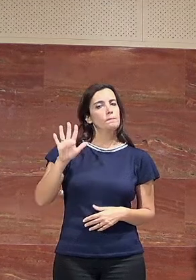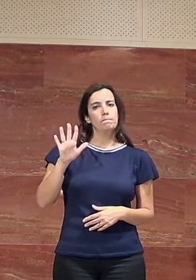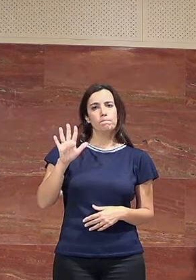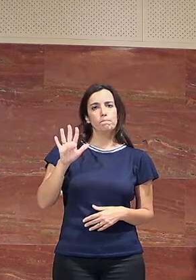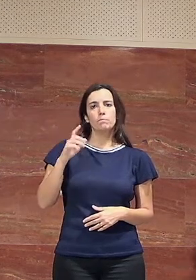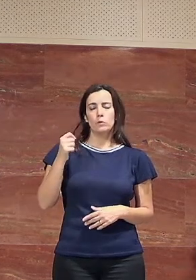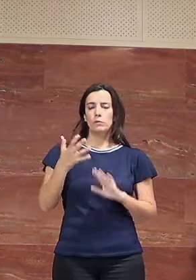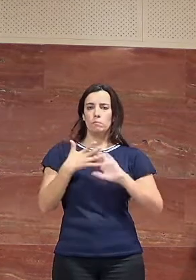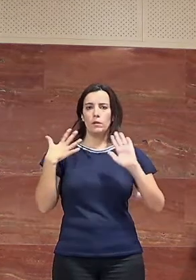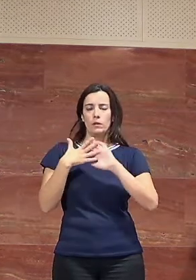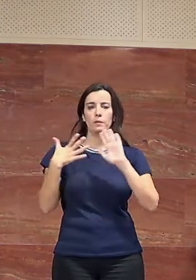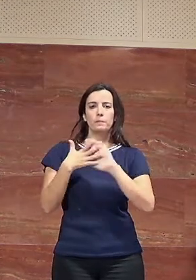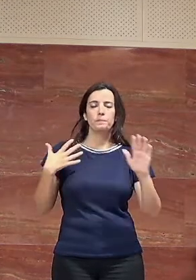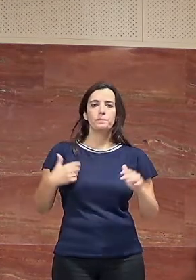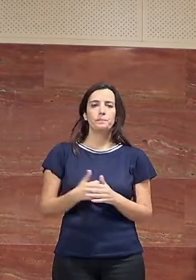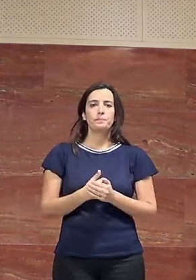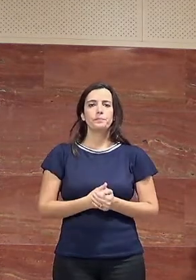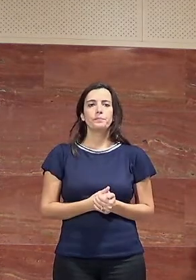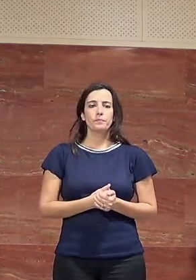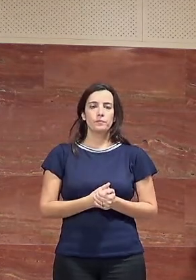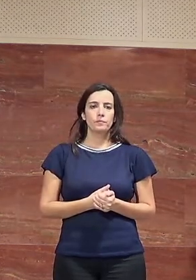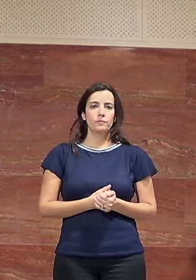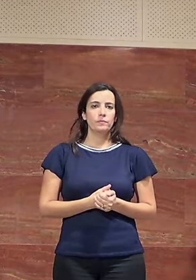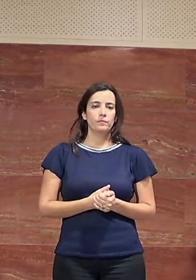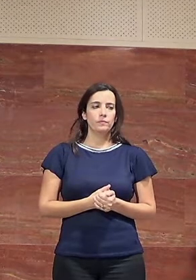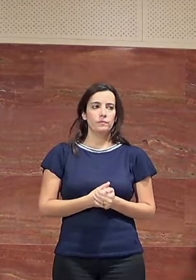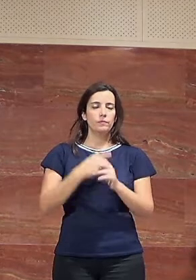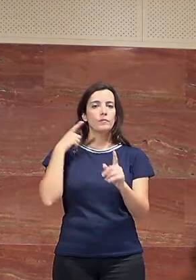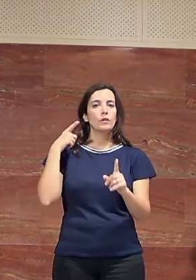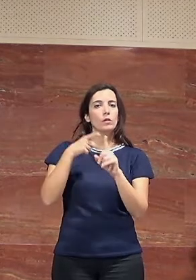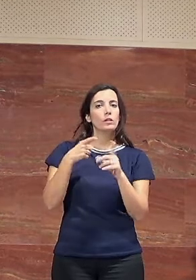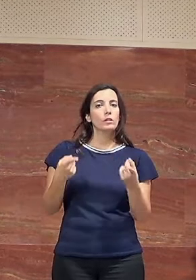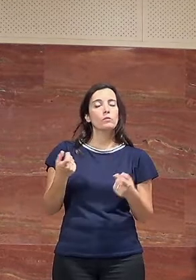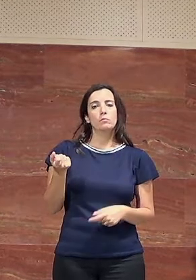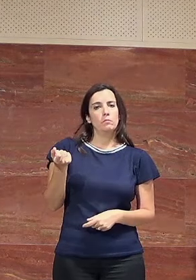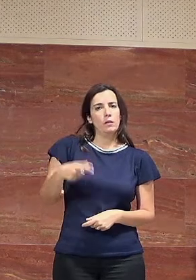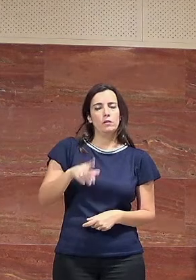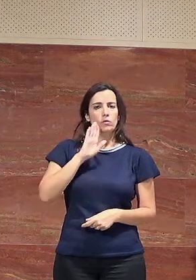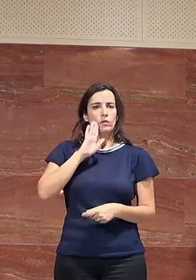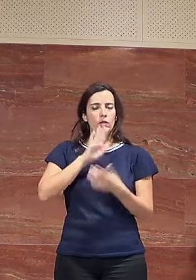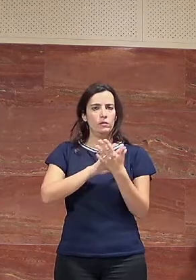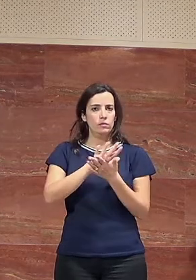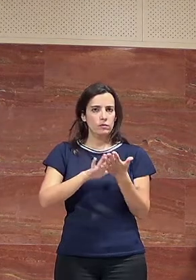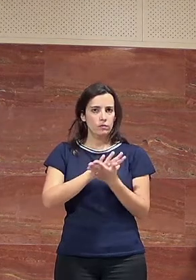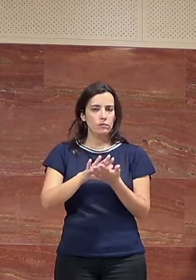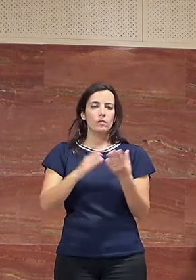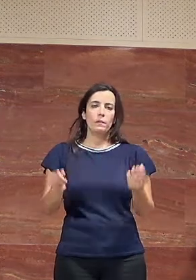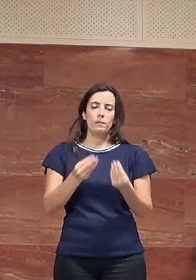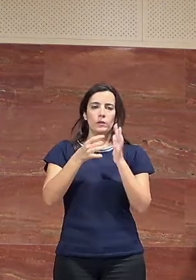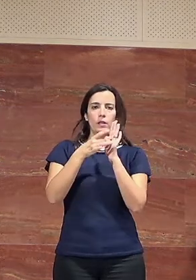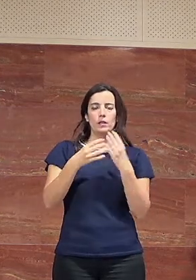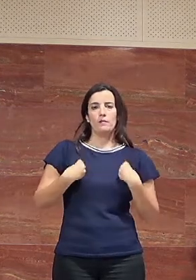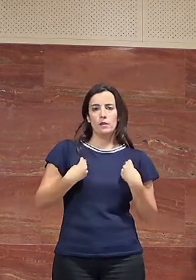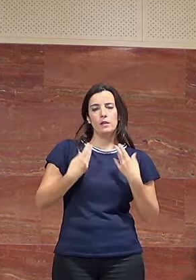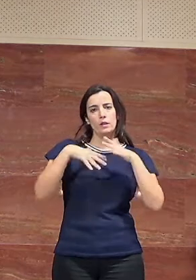poquito más rápido. Bueno, los objetivos son muy parecidos a los que hemos comentado antes, la mejora de la calidad de vida, la